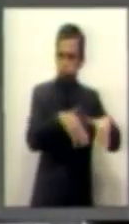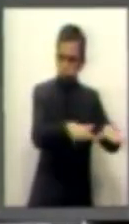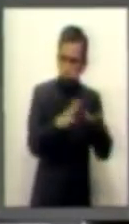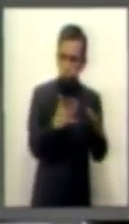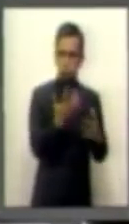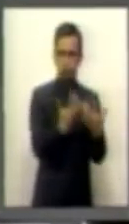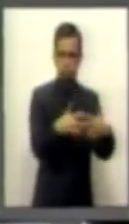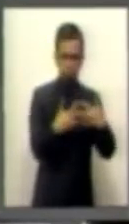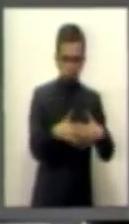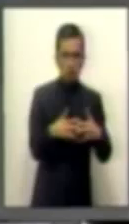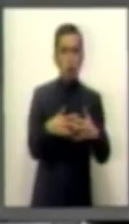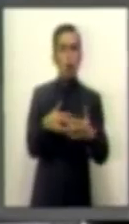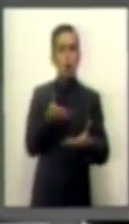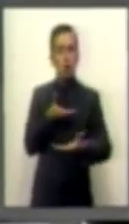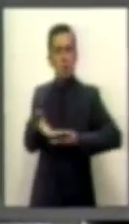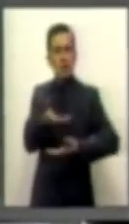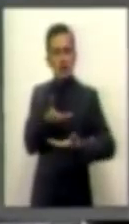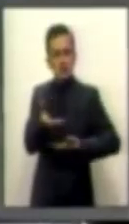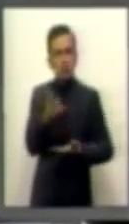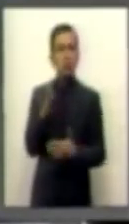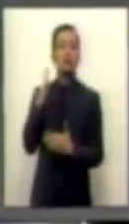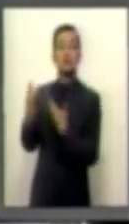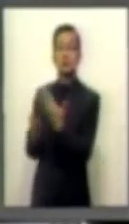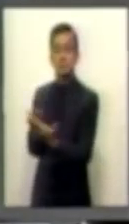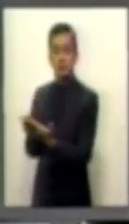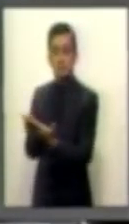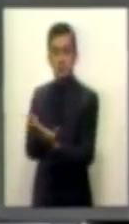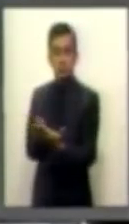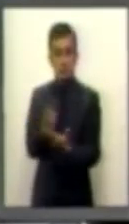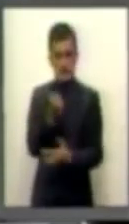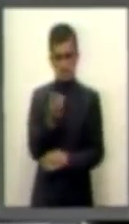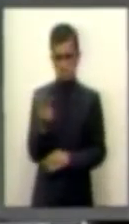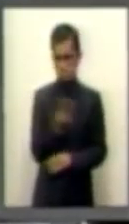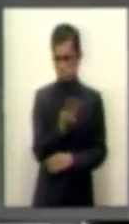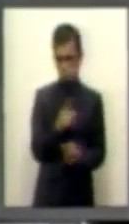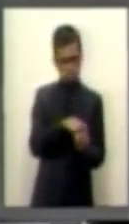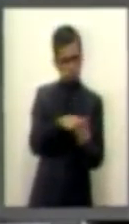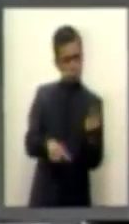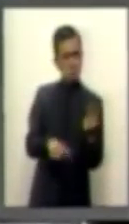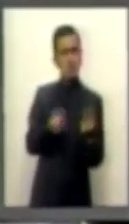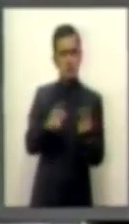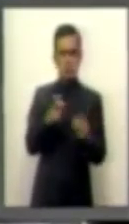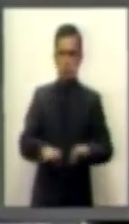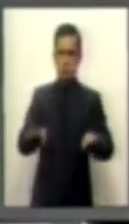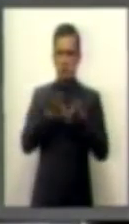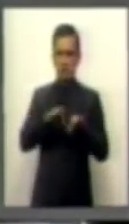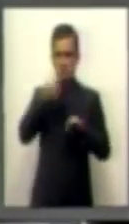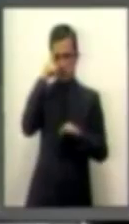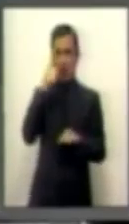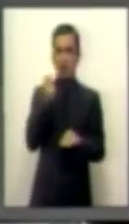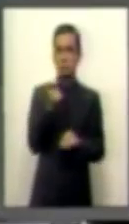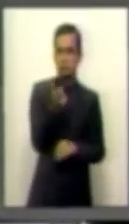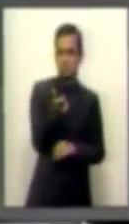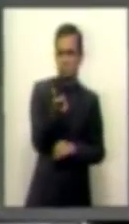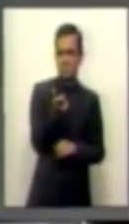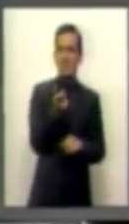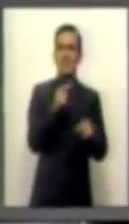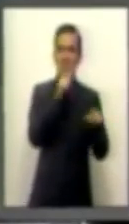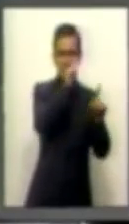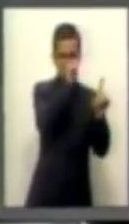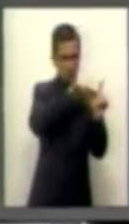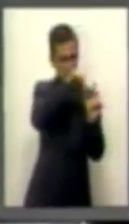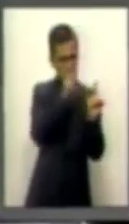servicios la importancia de estas unidades económicas para la economía municipal estatal regional